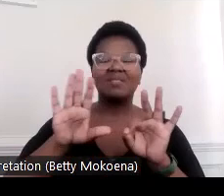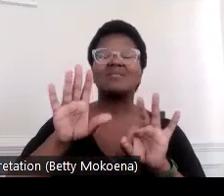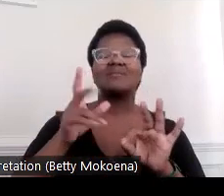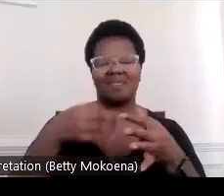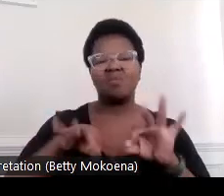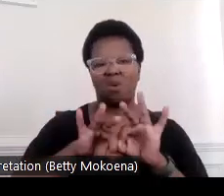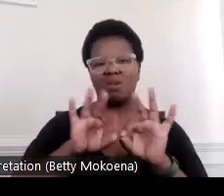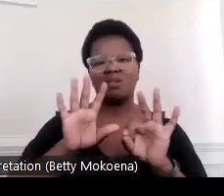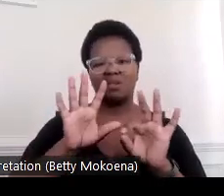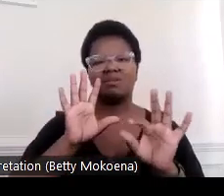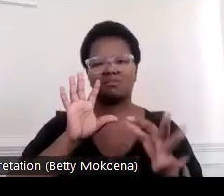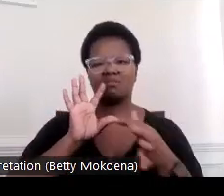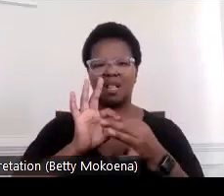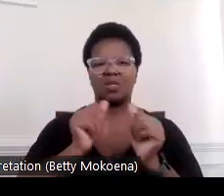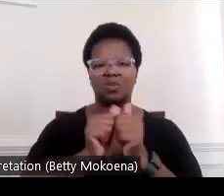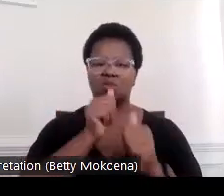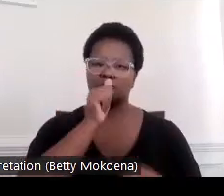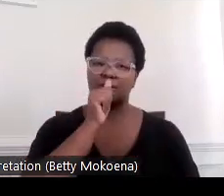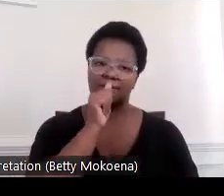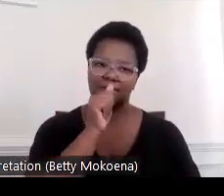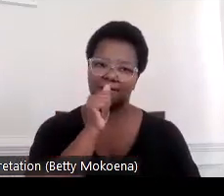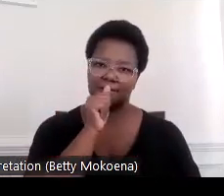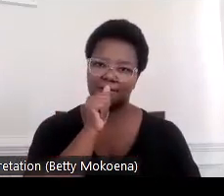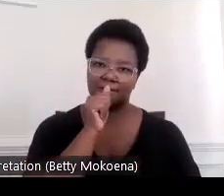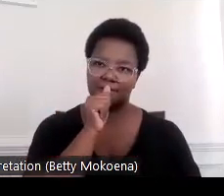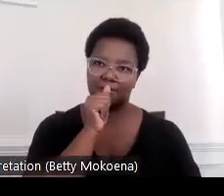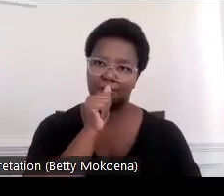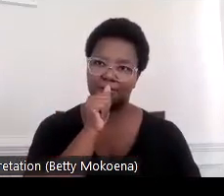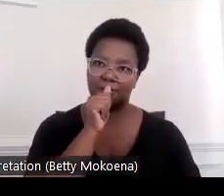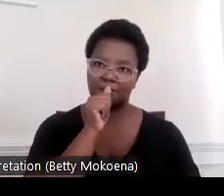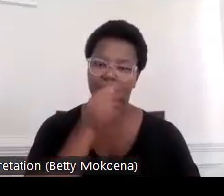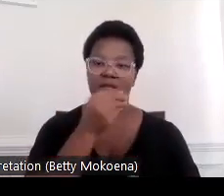ese es un aspecto importante de la privacidad